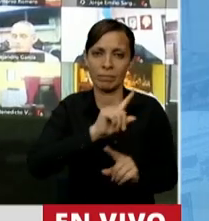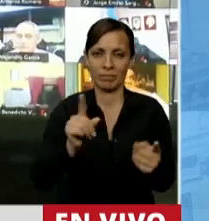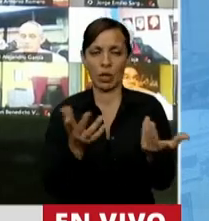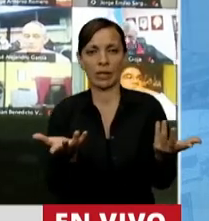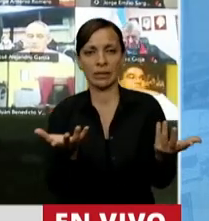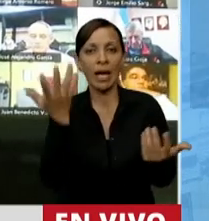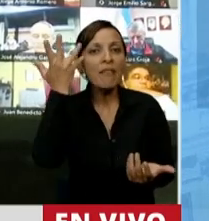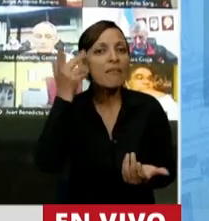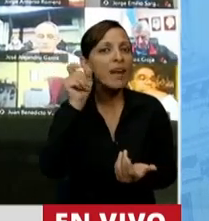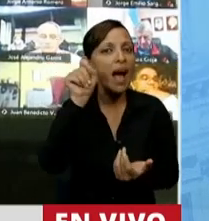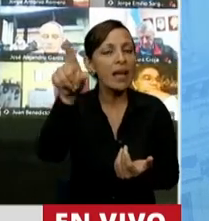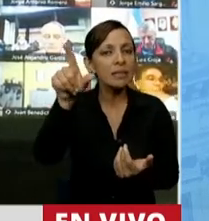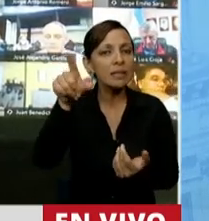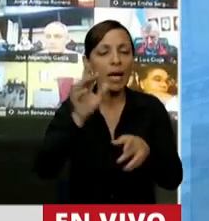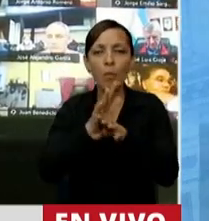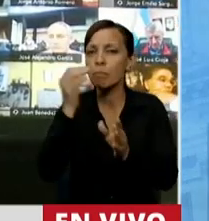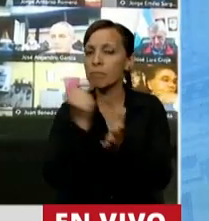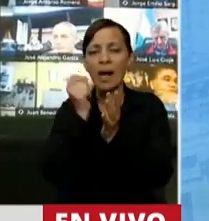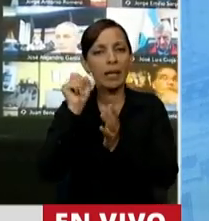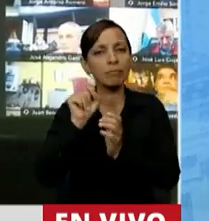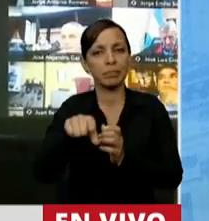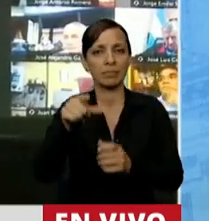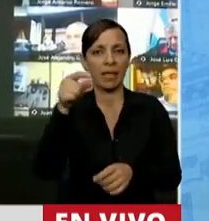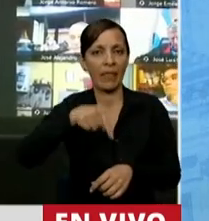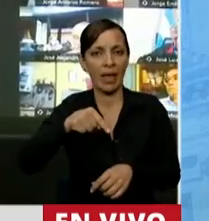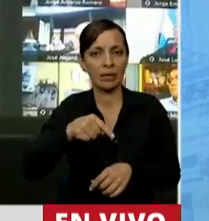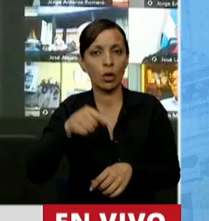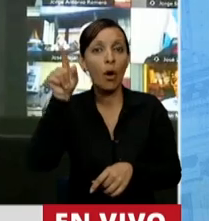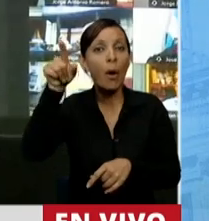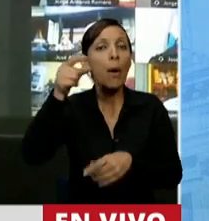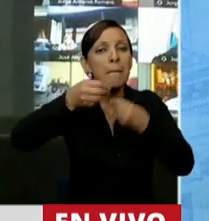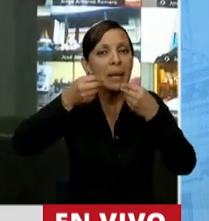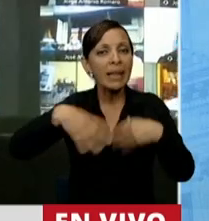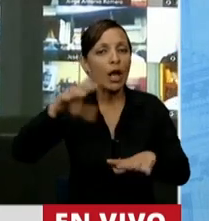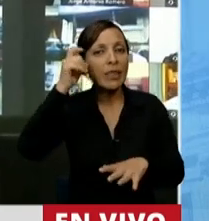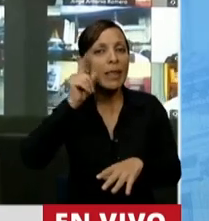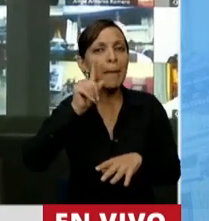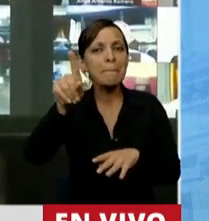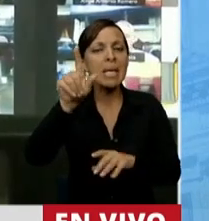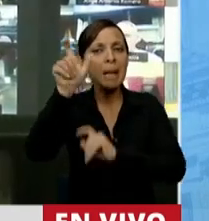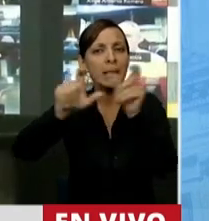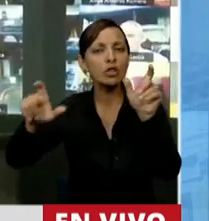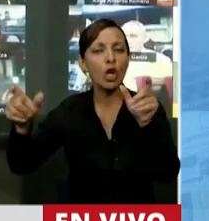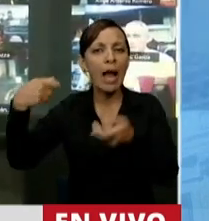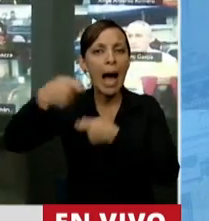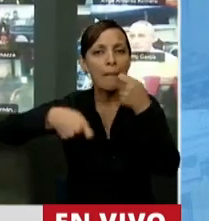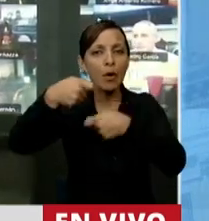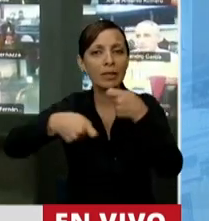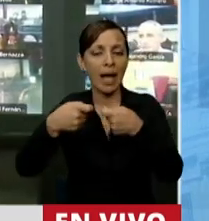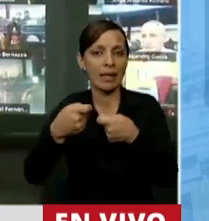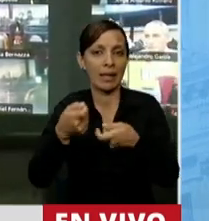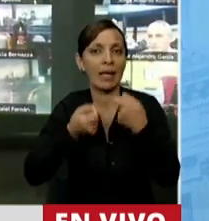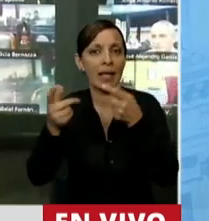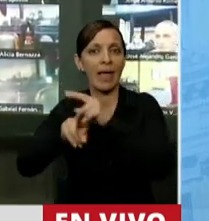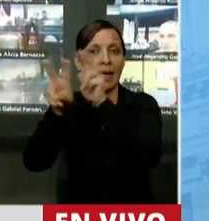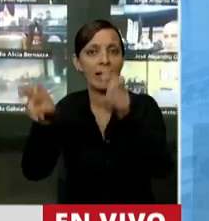es el paradigma de esto. Perdieron 10.000 contribuyentes de los más altos ingresos.